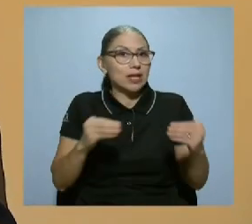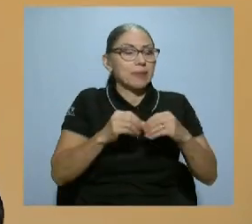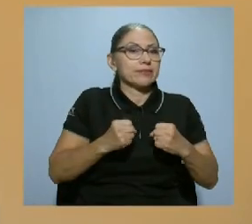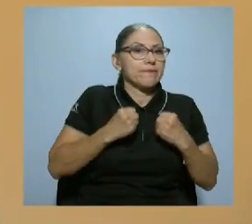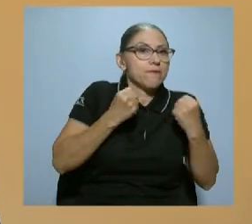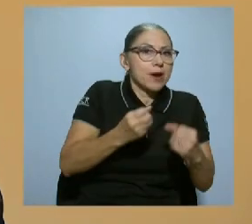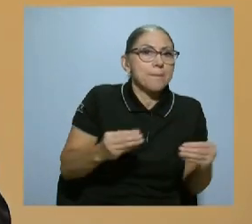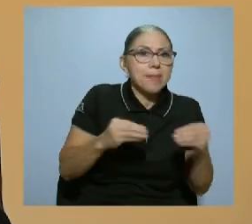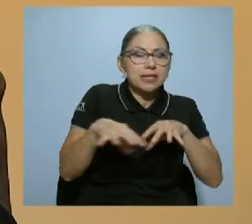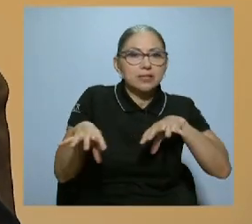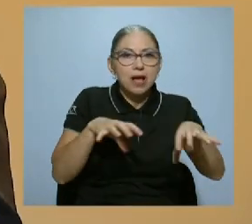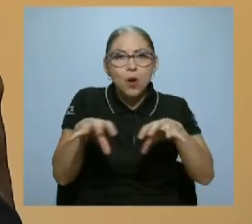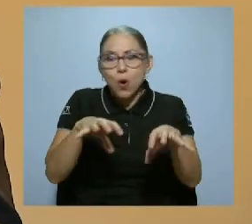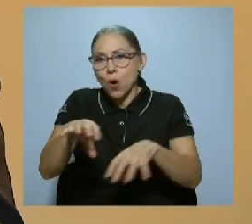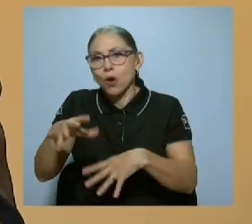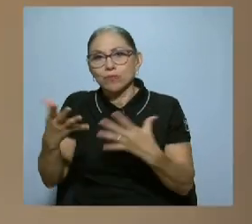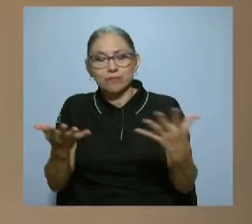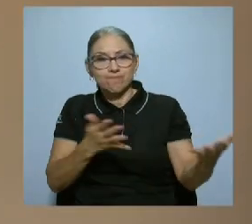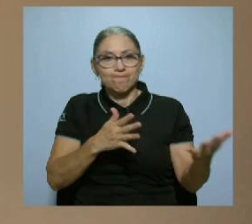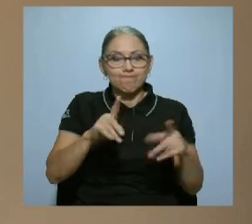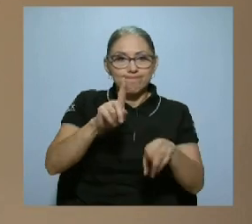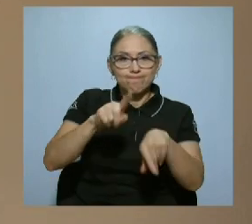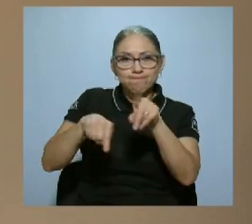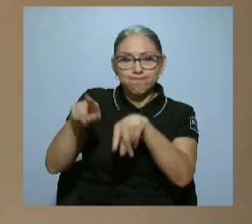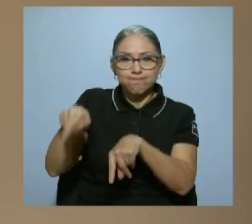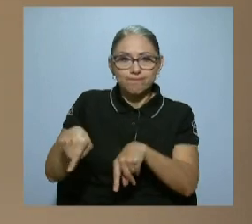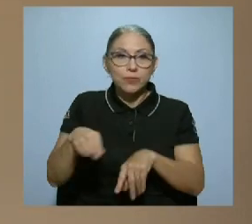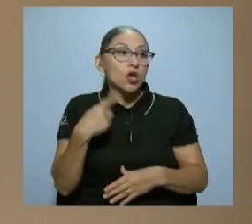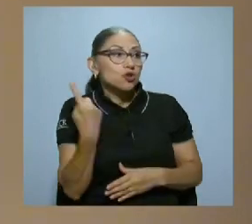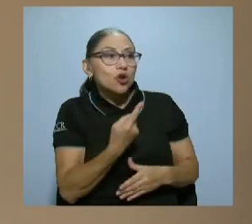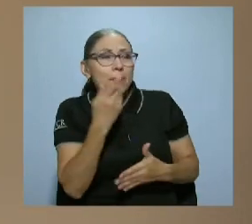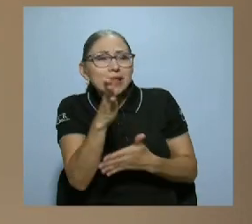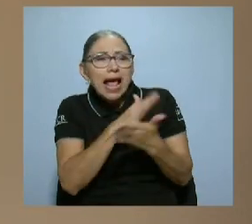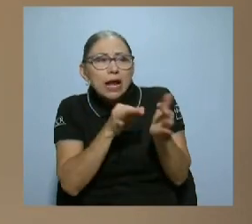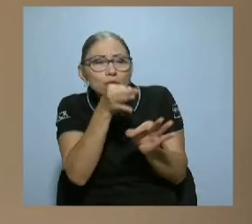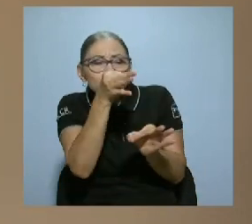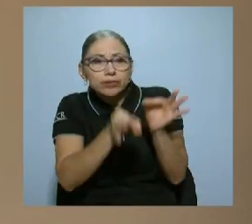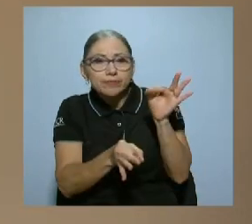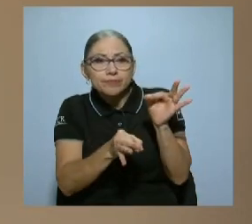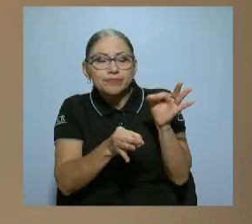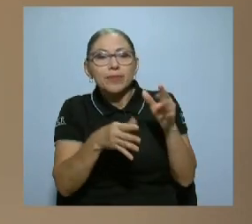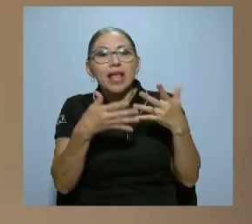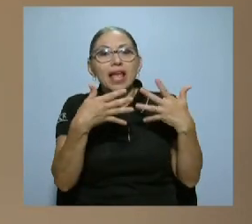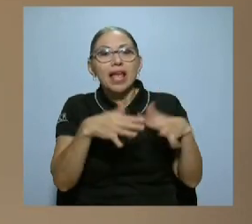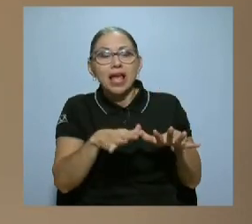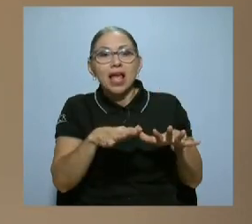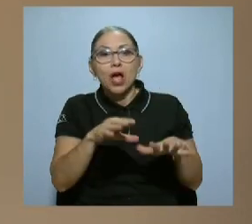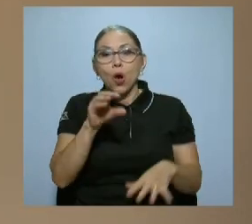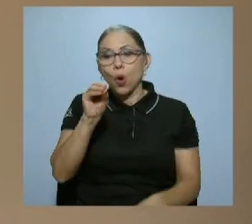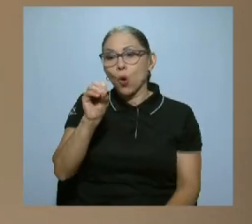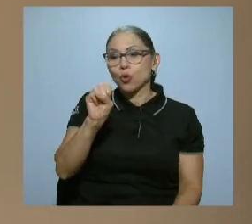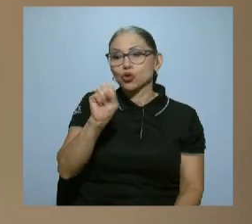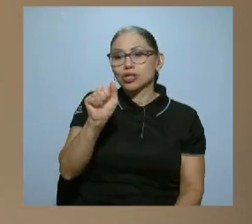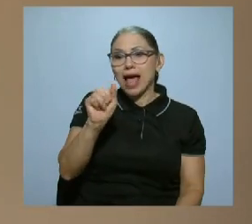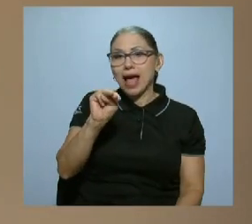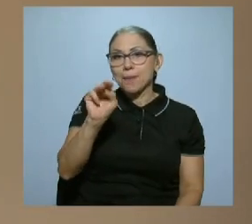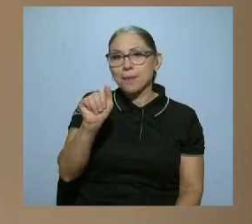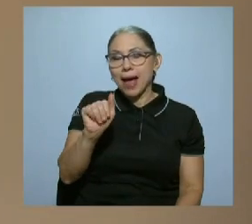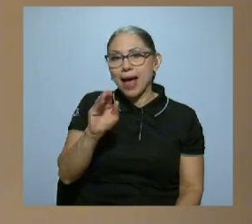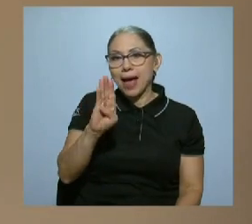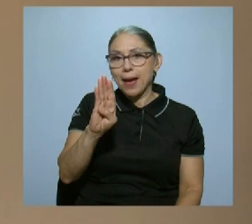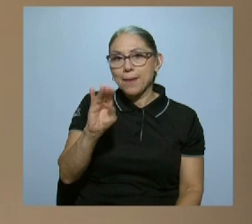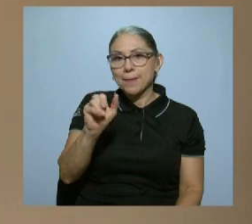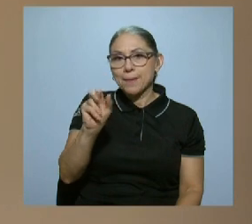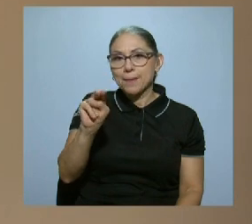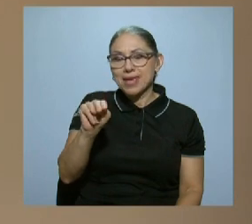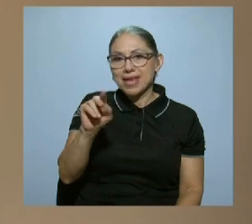otras. Nada más para mencionar una cosita pequeña, la extracción de Osama Bin Laden ocurrió no